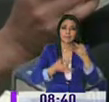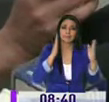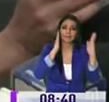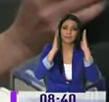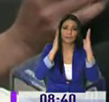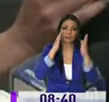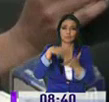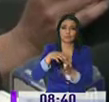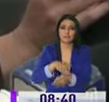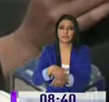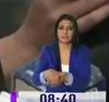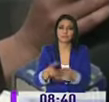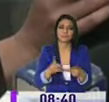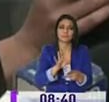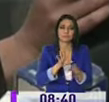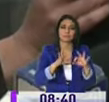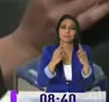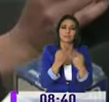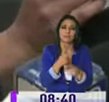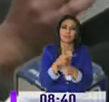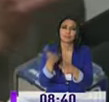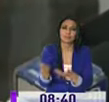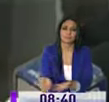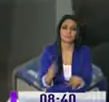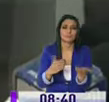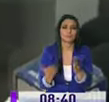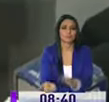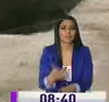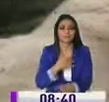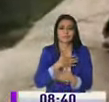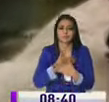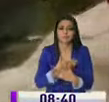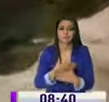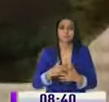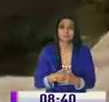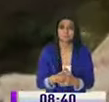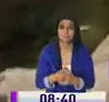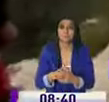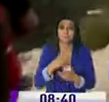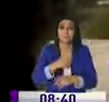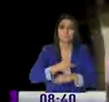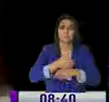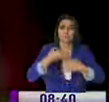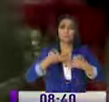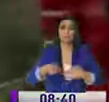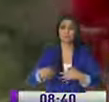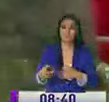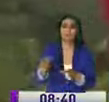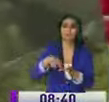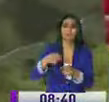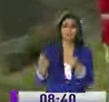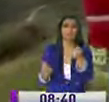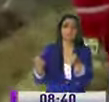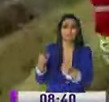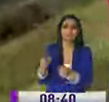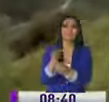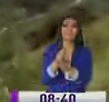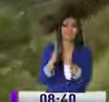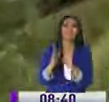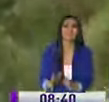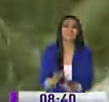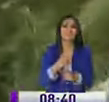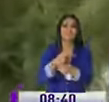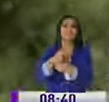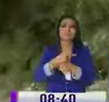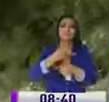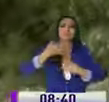de los compañeros judiciales que han perdido la vida en este lamentable accidente las autoridades confirmaron que los viajeros eran funcionarios del consejo de la